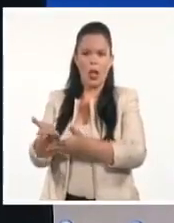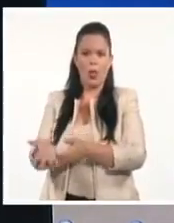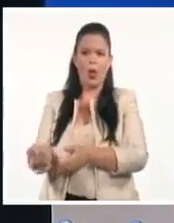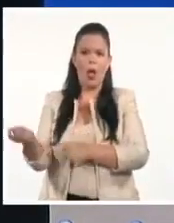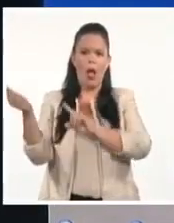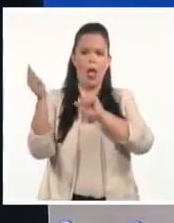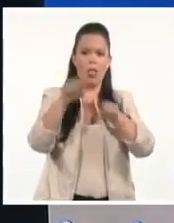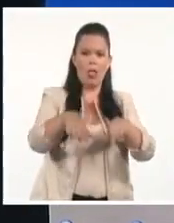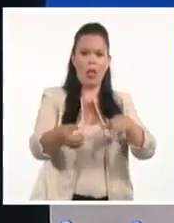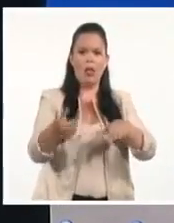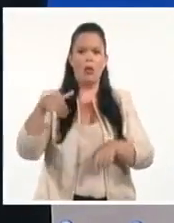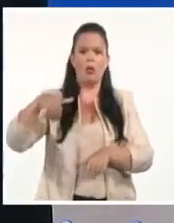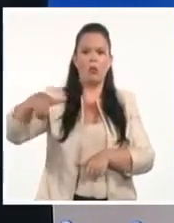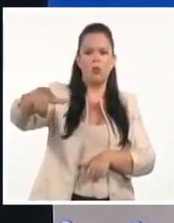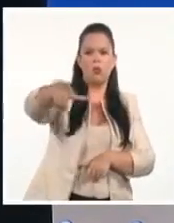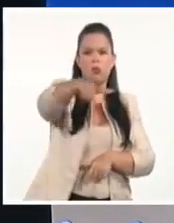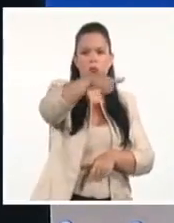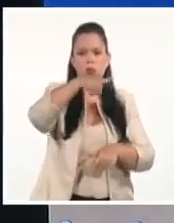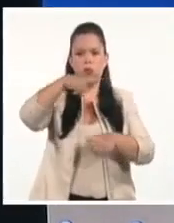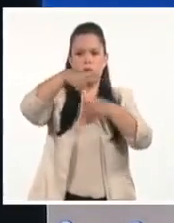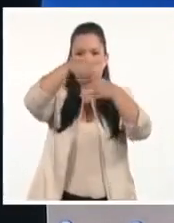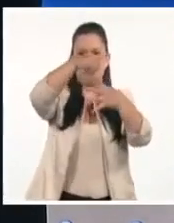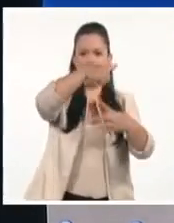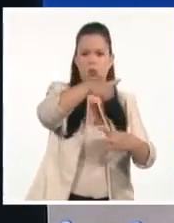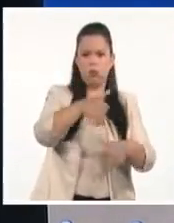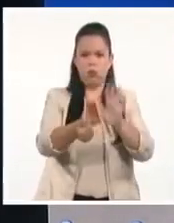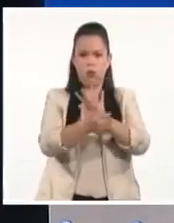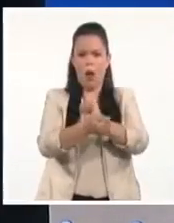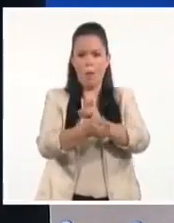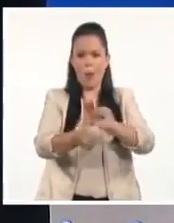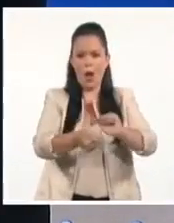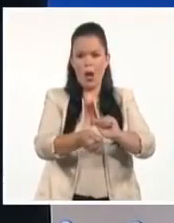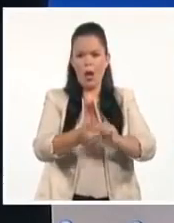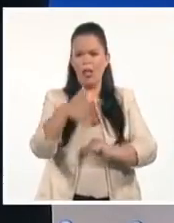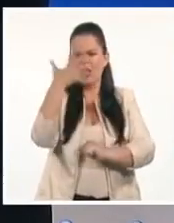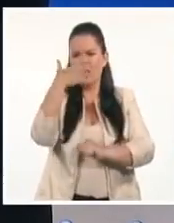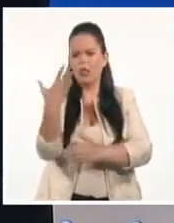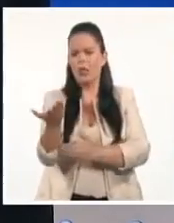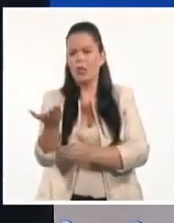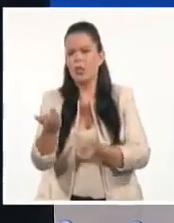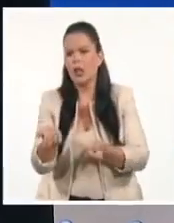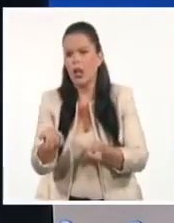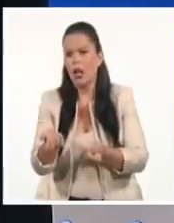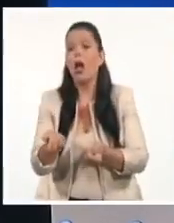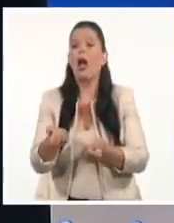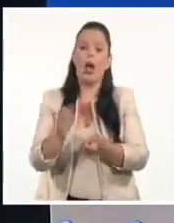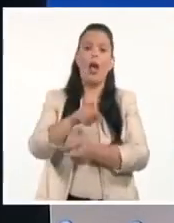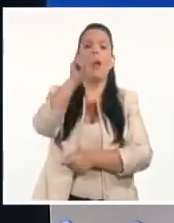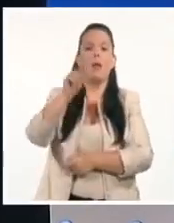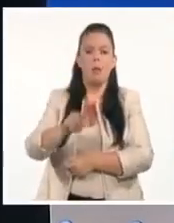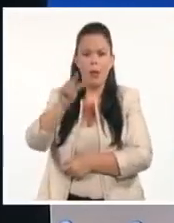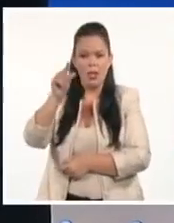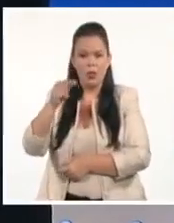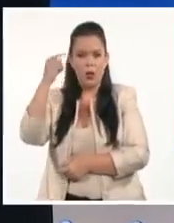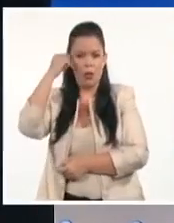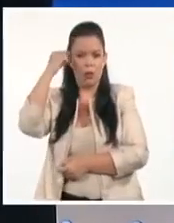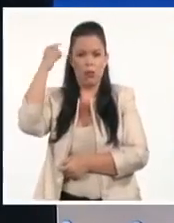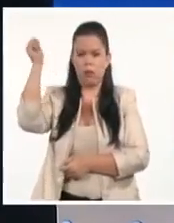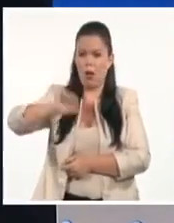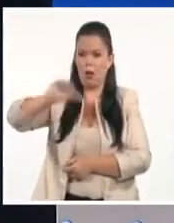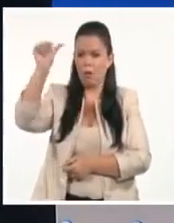casa o la mía, es cuanto menos un morboso descerebrado que lo que quiere es regodearse con la sangre de los que